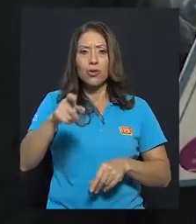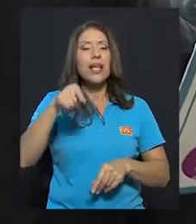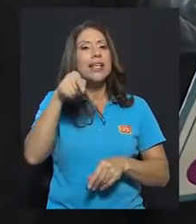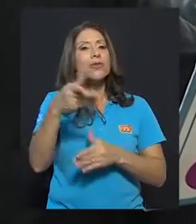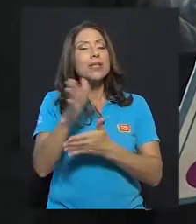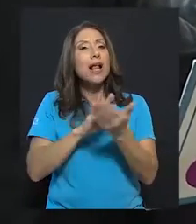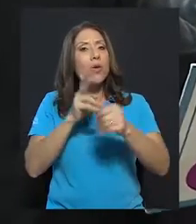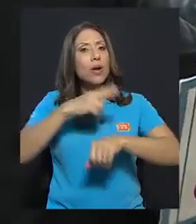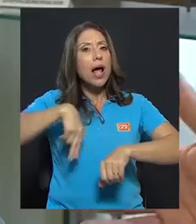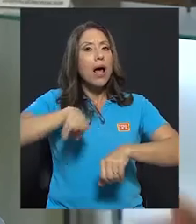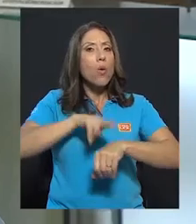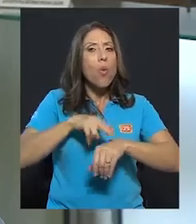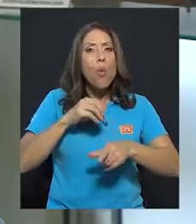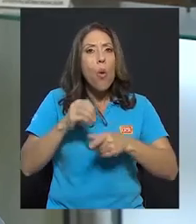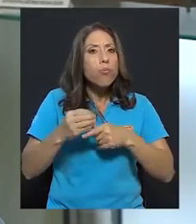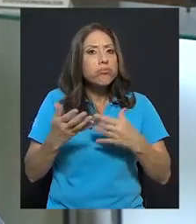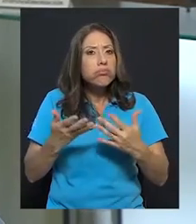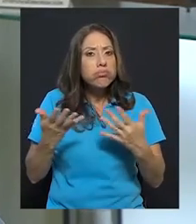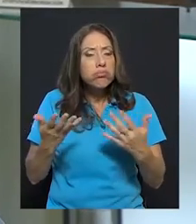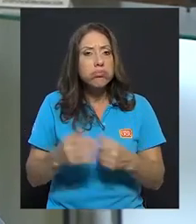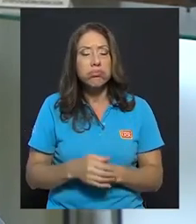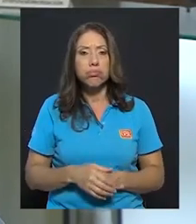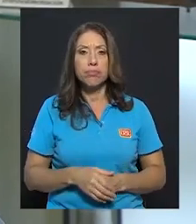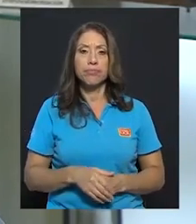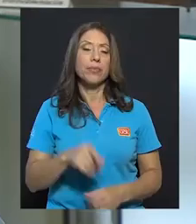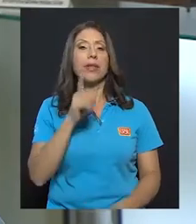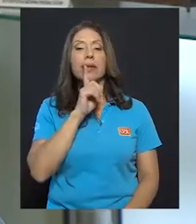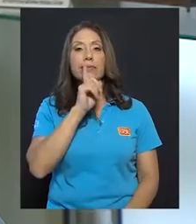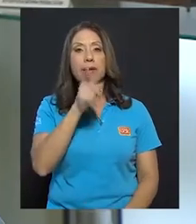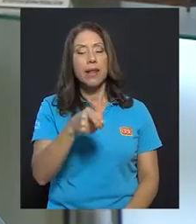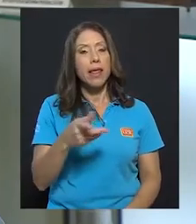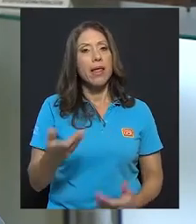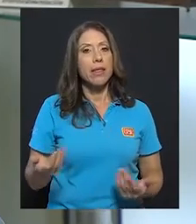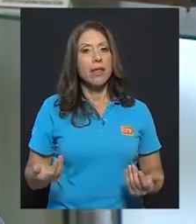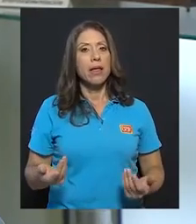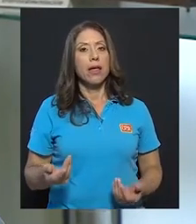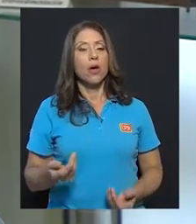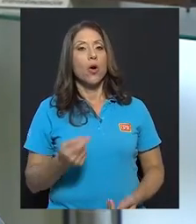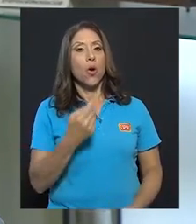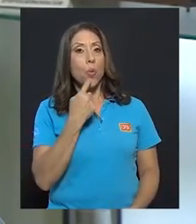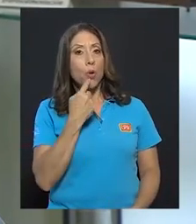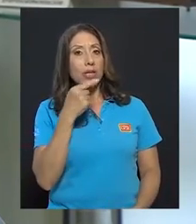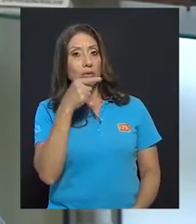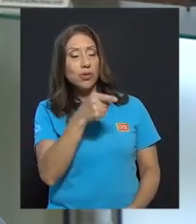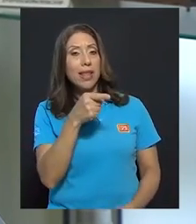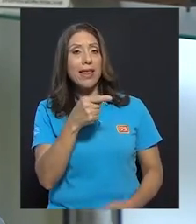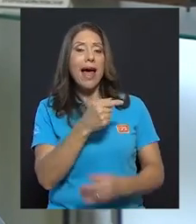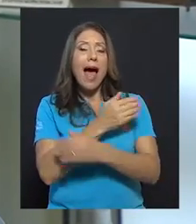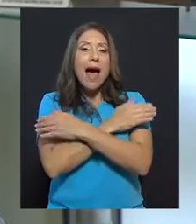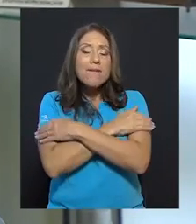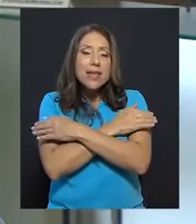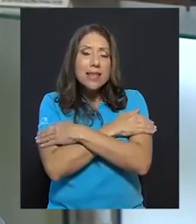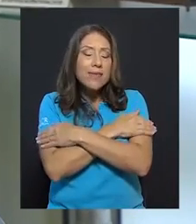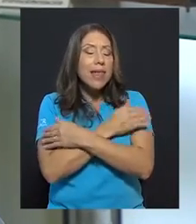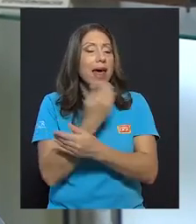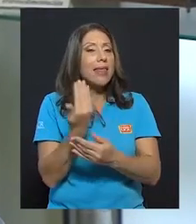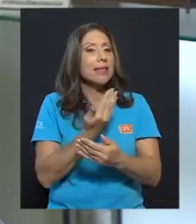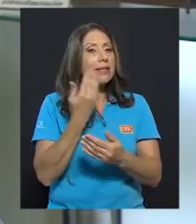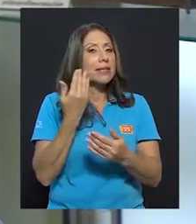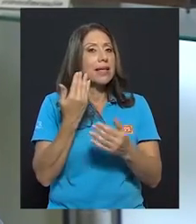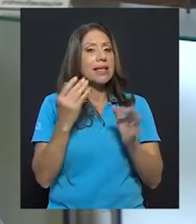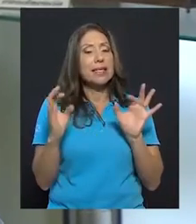pero hay más, ¿o me equivoco? Bueno, en realidad, como usted bien lo dice, la afectividad ha estado